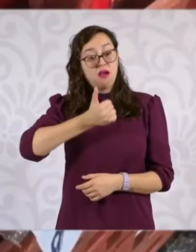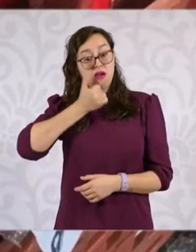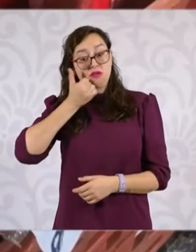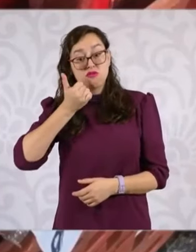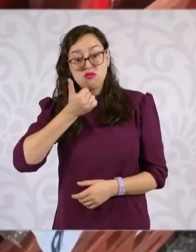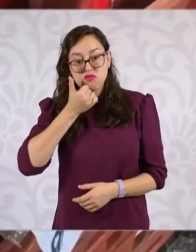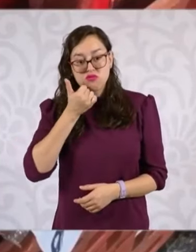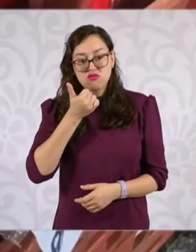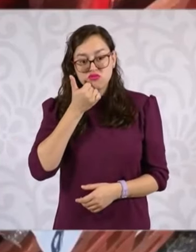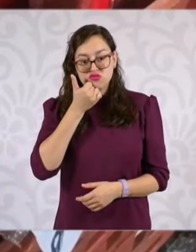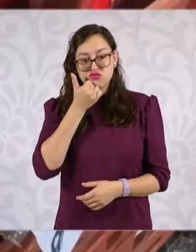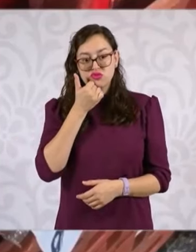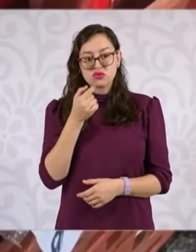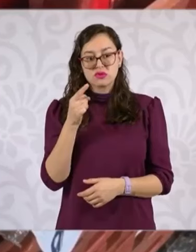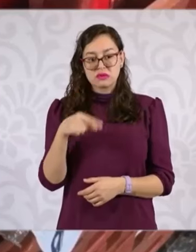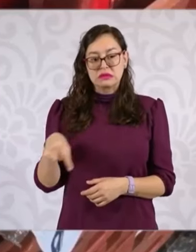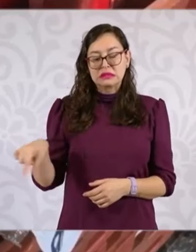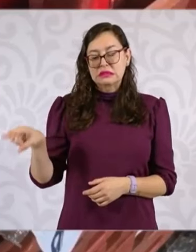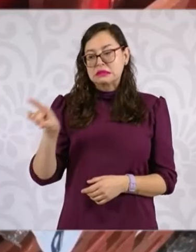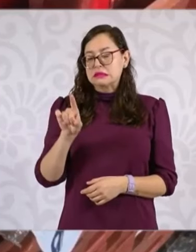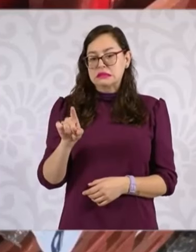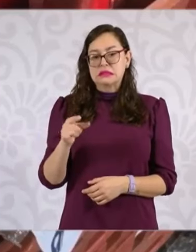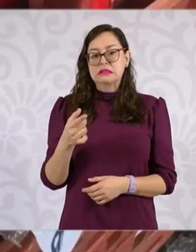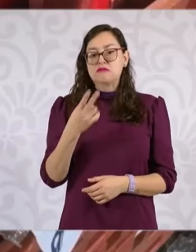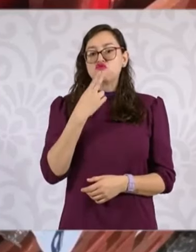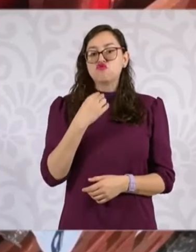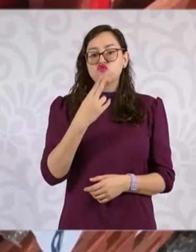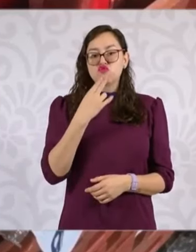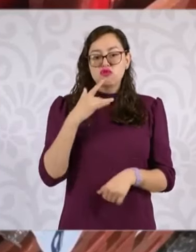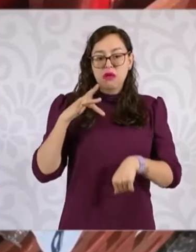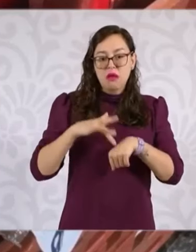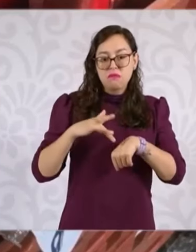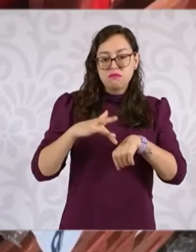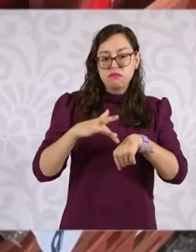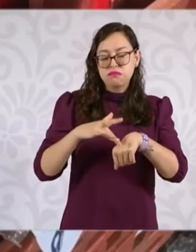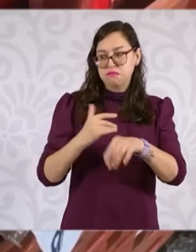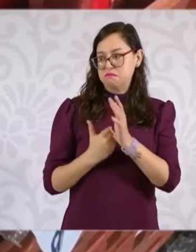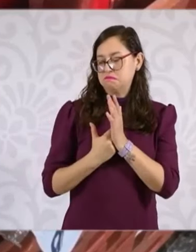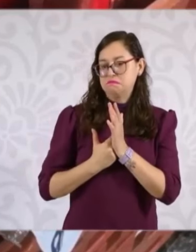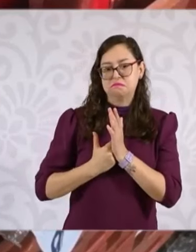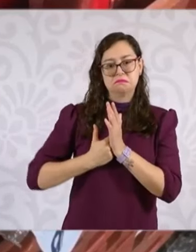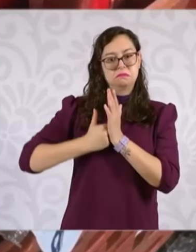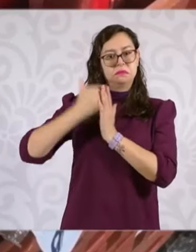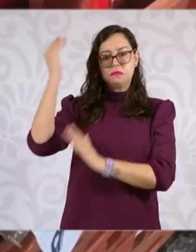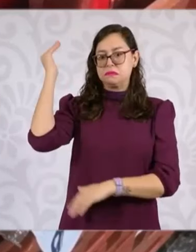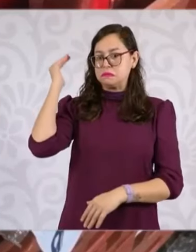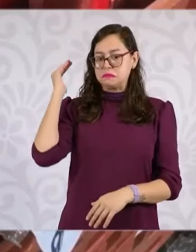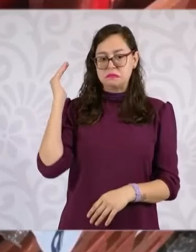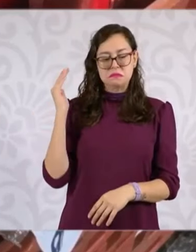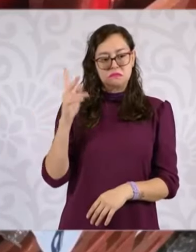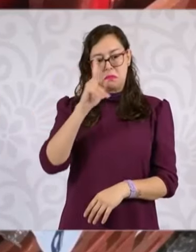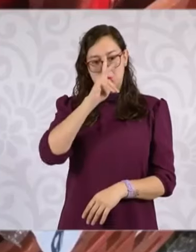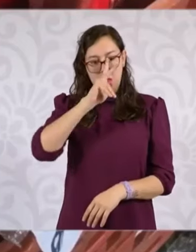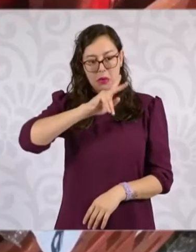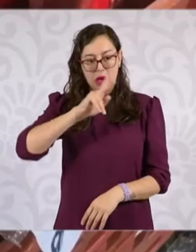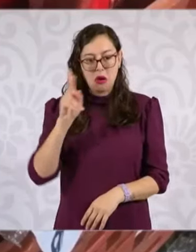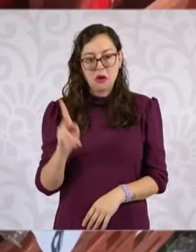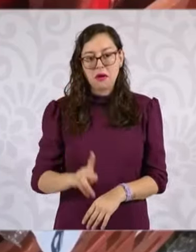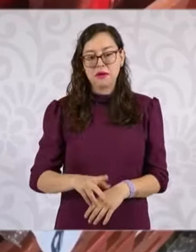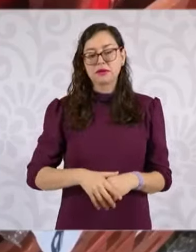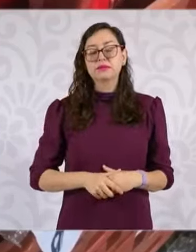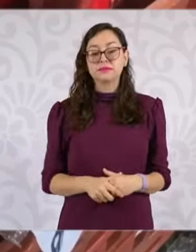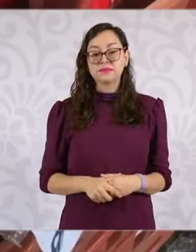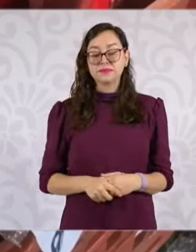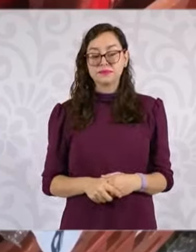supera el límite máximo recomendado por la Organización Mundial de la Salud.